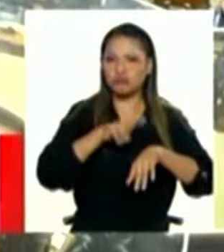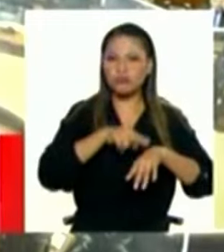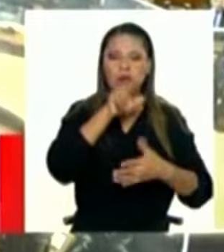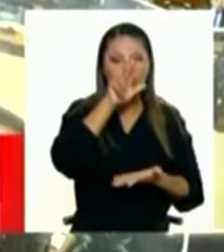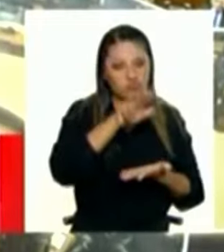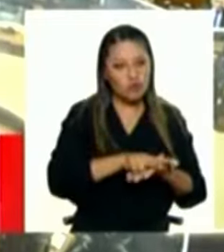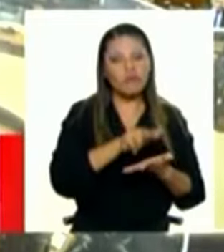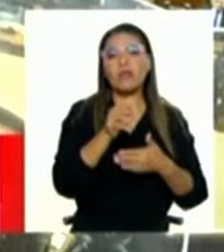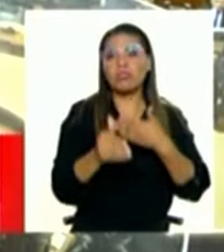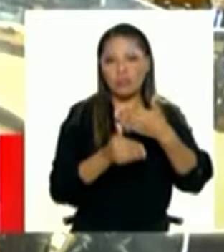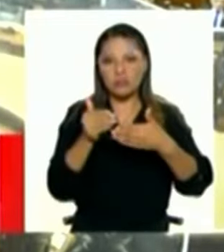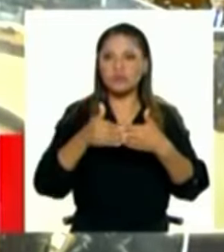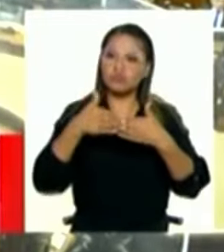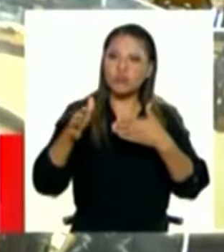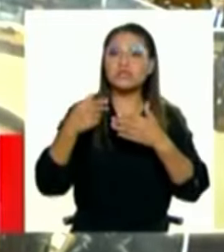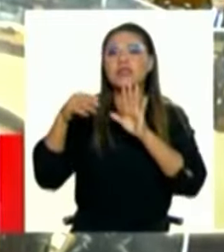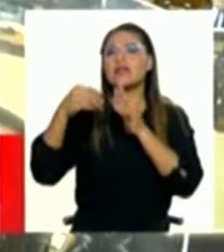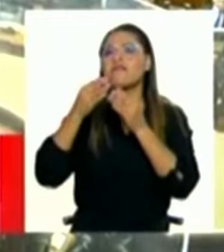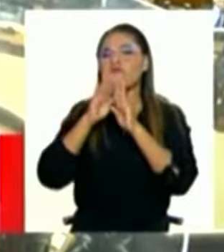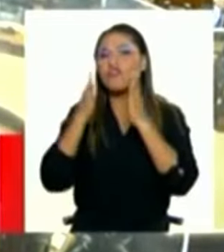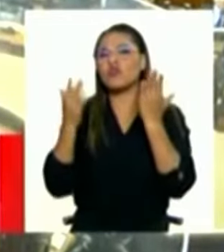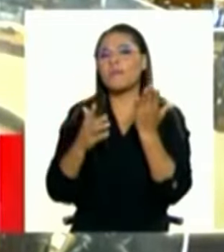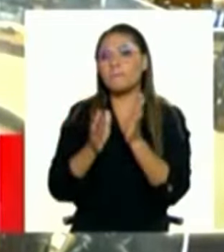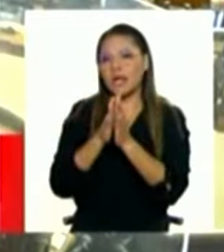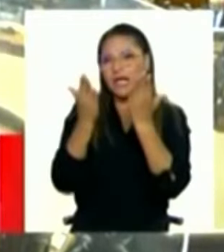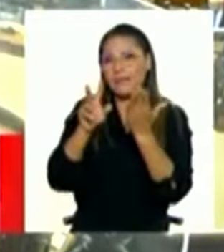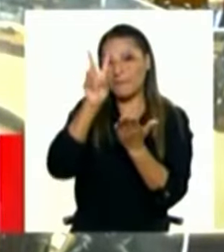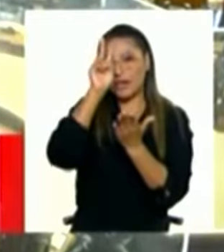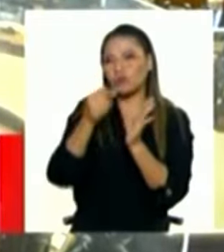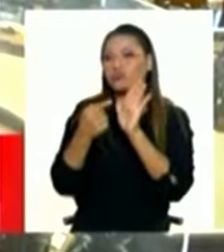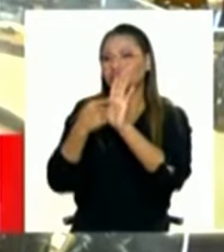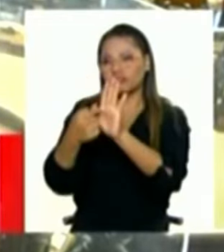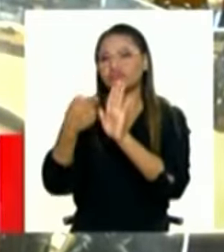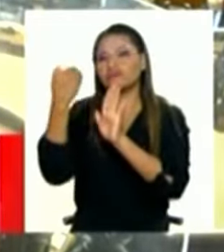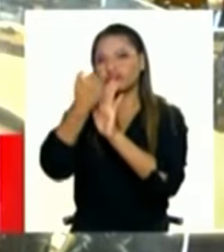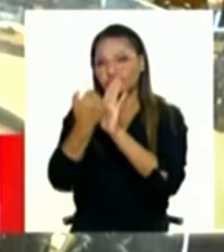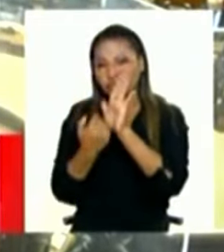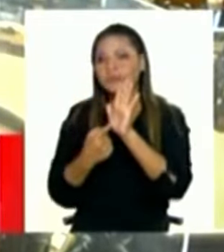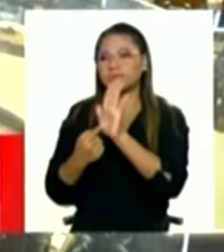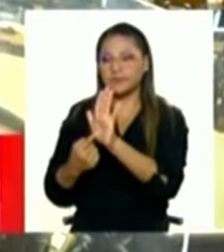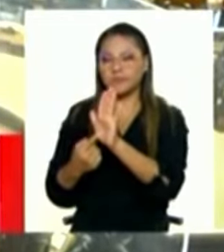que próximamente va a ser publicada en el diario El Peruano. Con la información retornamos con ustedes a estudios.